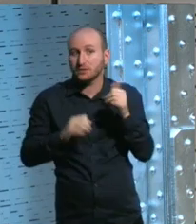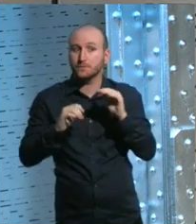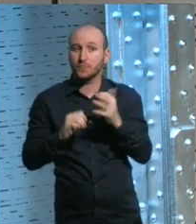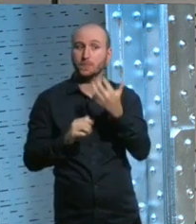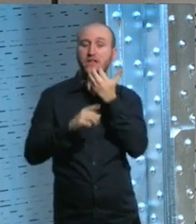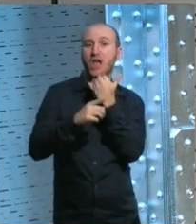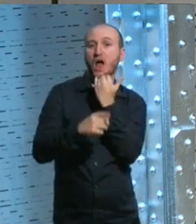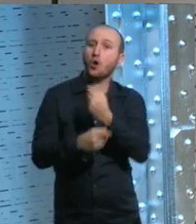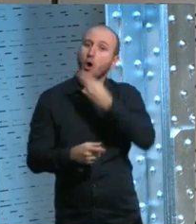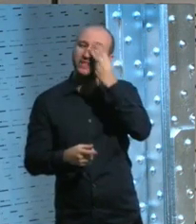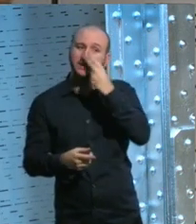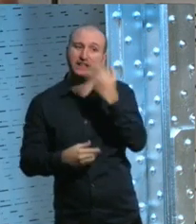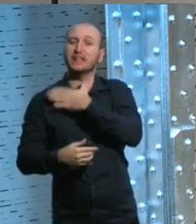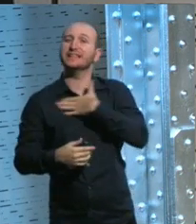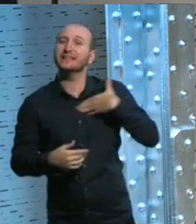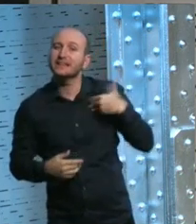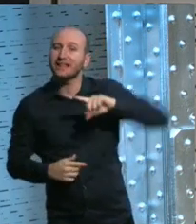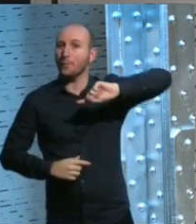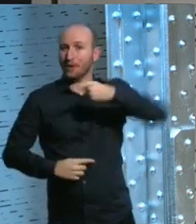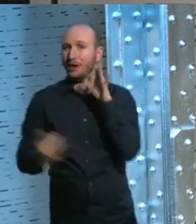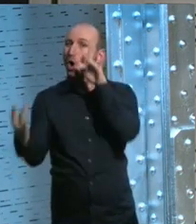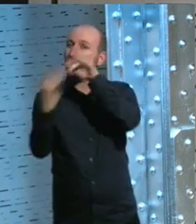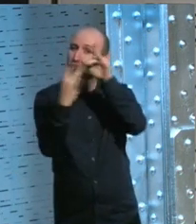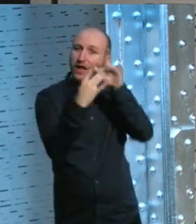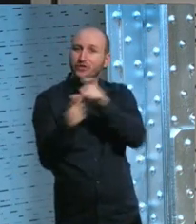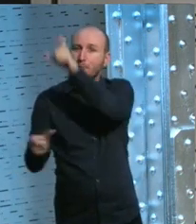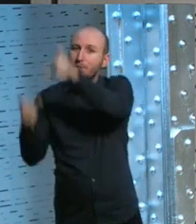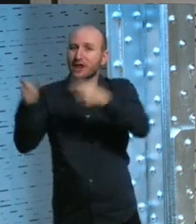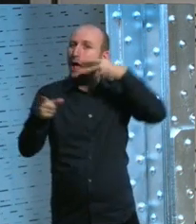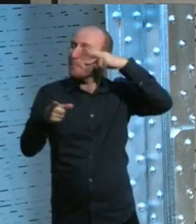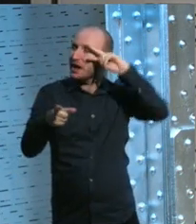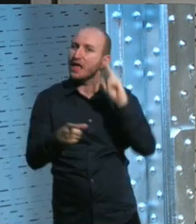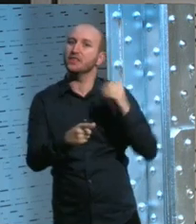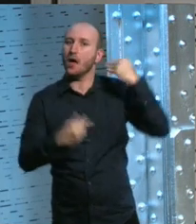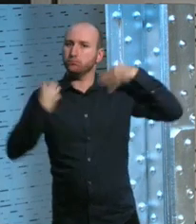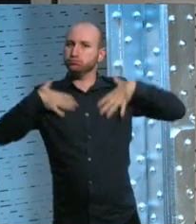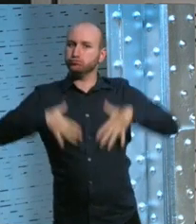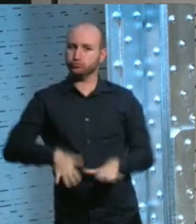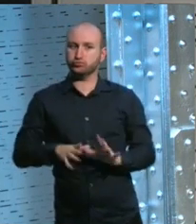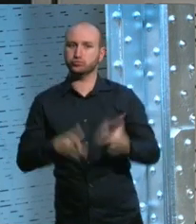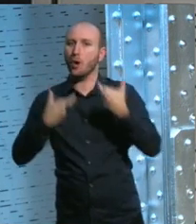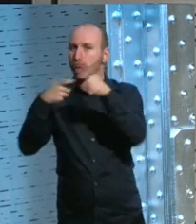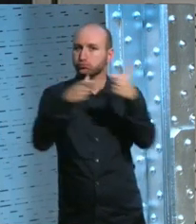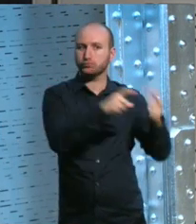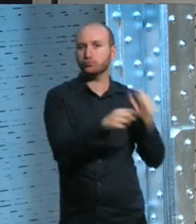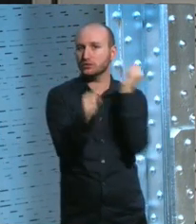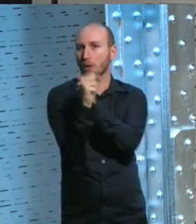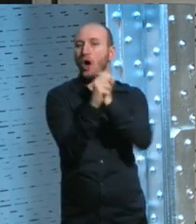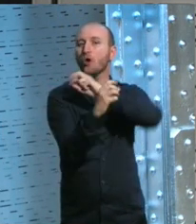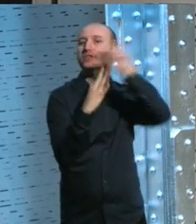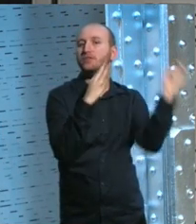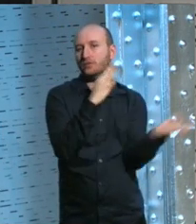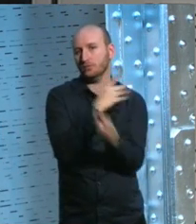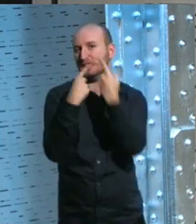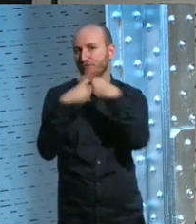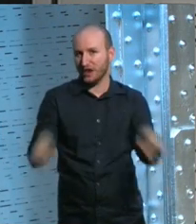algo interesante hay que poner en contacto gente con experiencias y oficios diferentes. El problema que yo veo